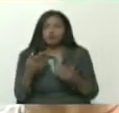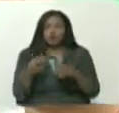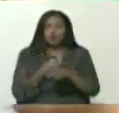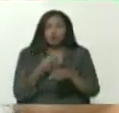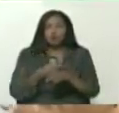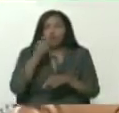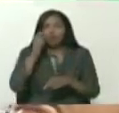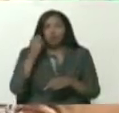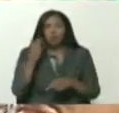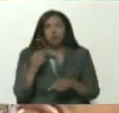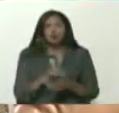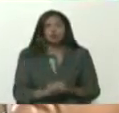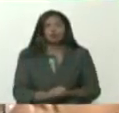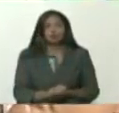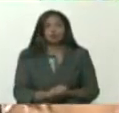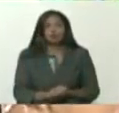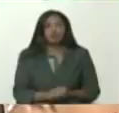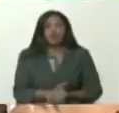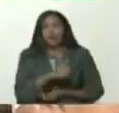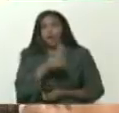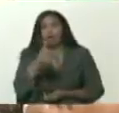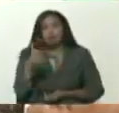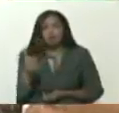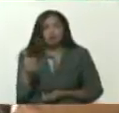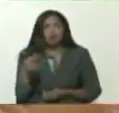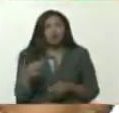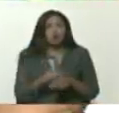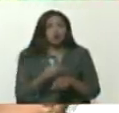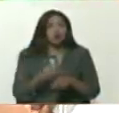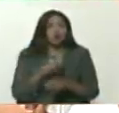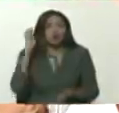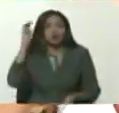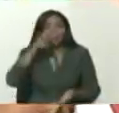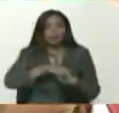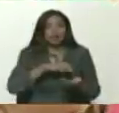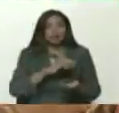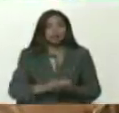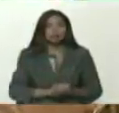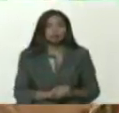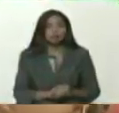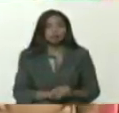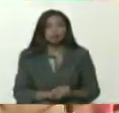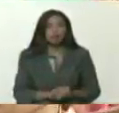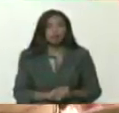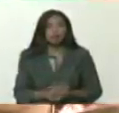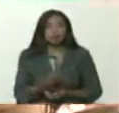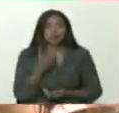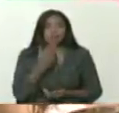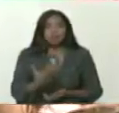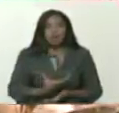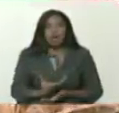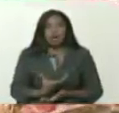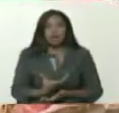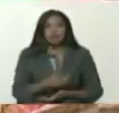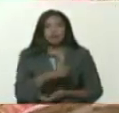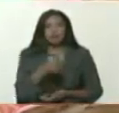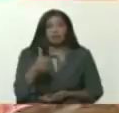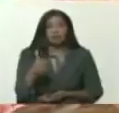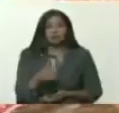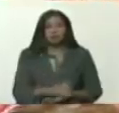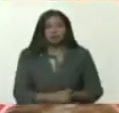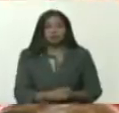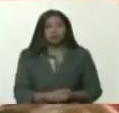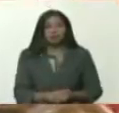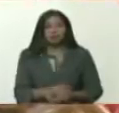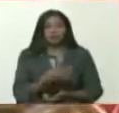gobernadores, señor gobernador Rodolfo Marcos Torres, le pido a los alcaldes, a las alcaldesas,